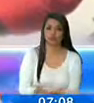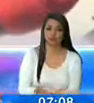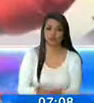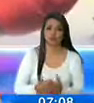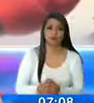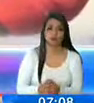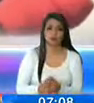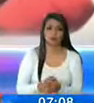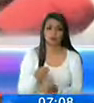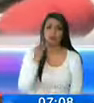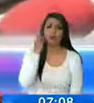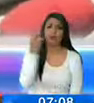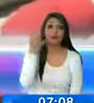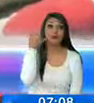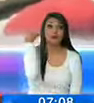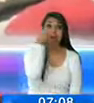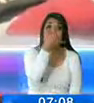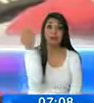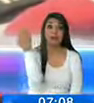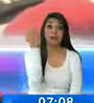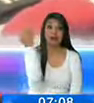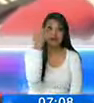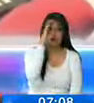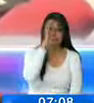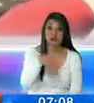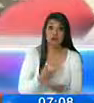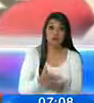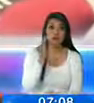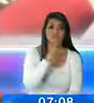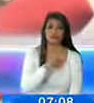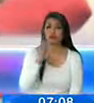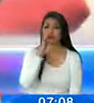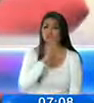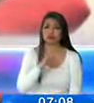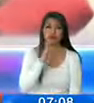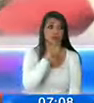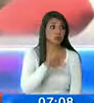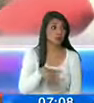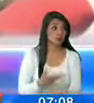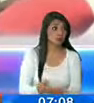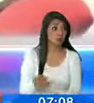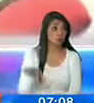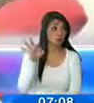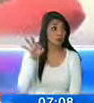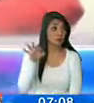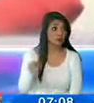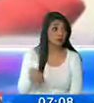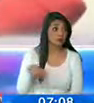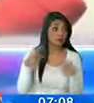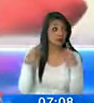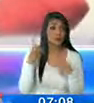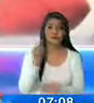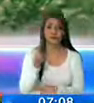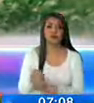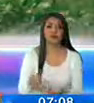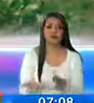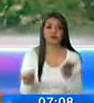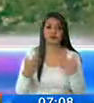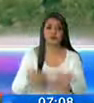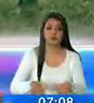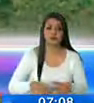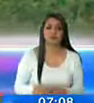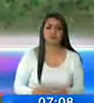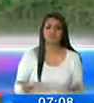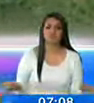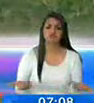a buscarla por todo lado. En la búsqueda se la encuentra... ¿Cuando ustedes llegaron, la encontraron con vida? No, ya estaba fallecida. Sucedió